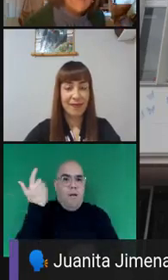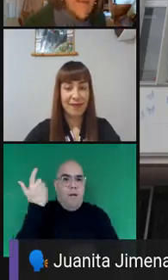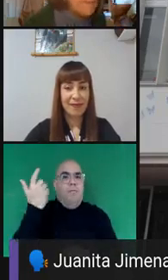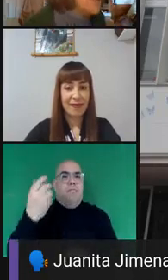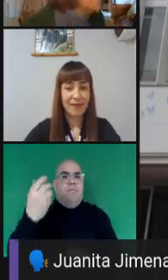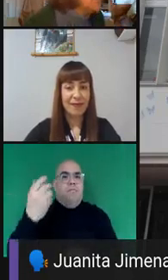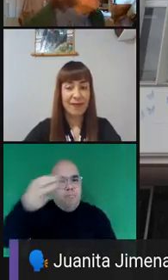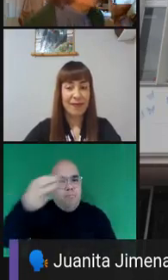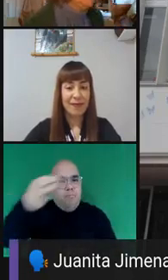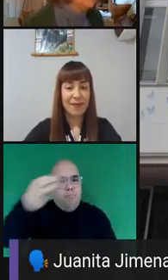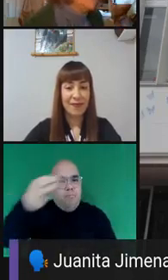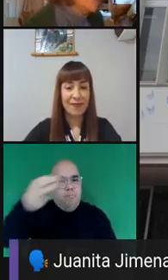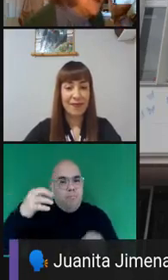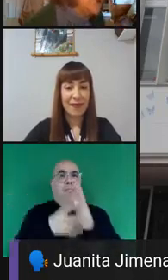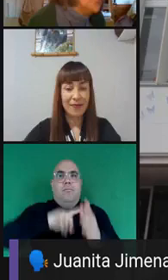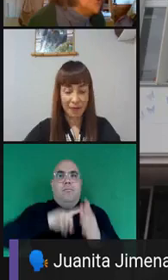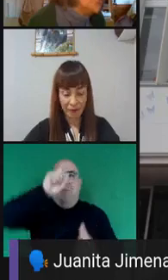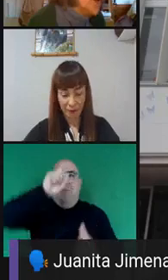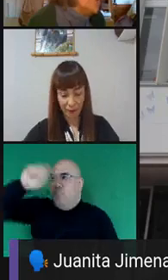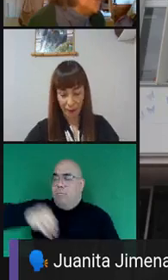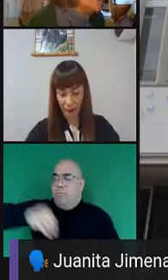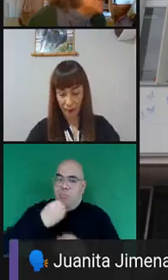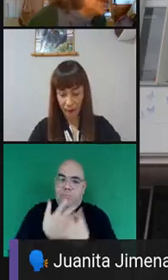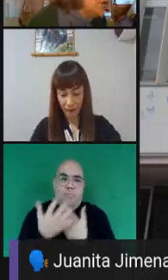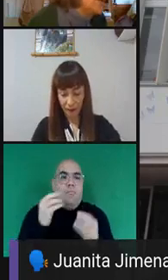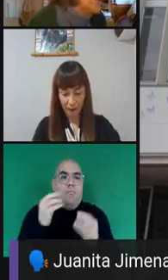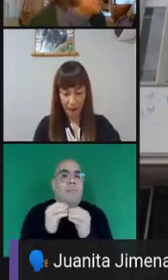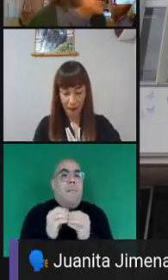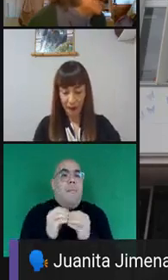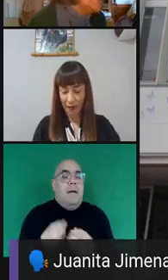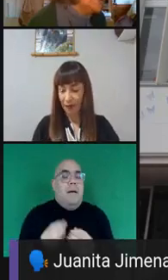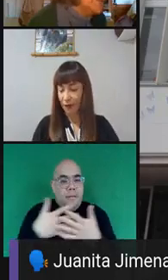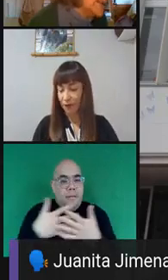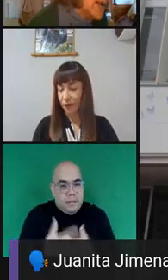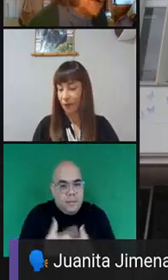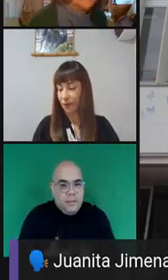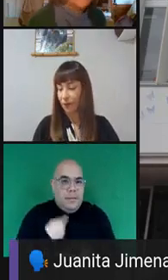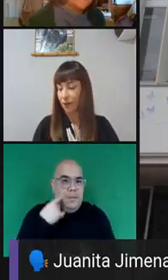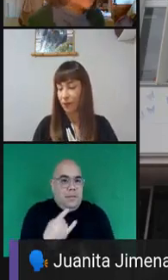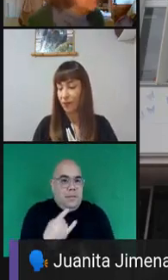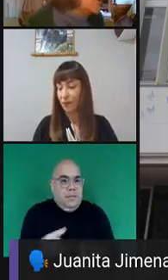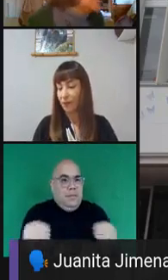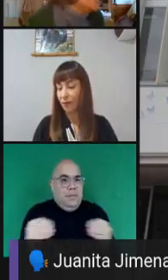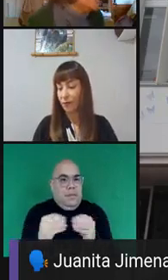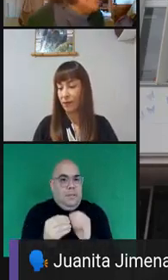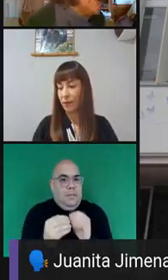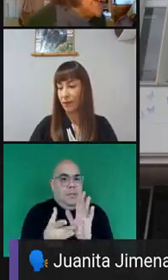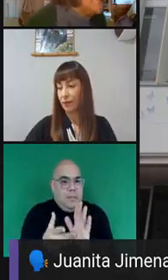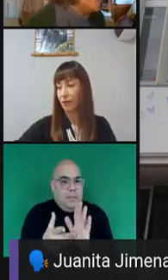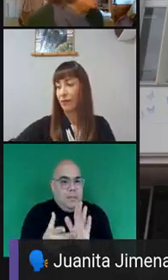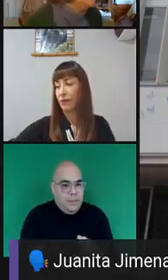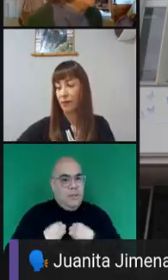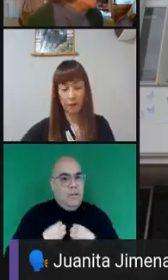expertas y rápidas y los escritos que nos llaman la atención y buscan despertarnos del sopor